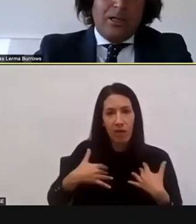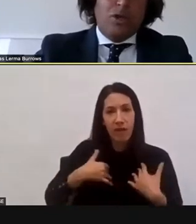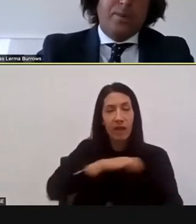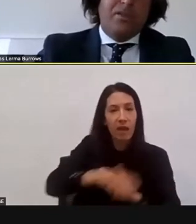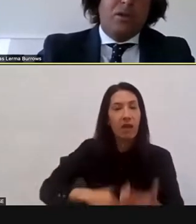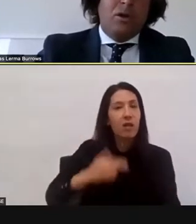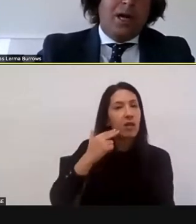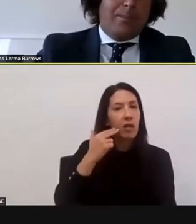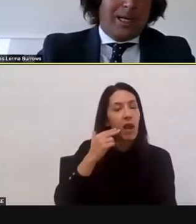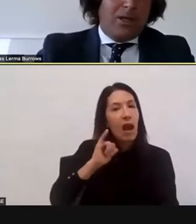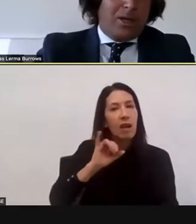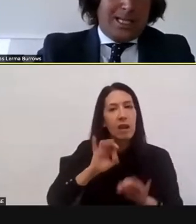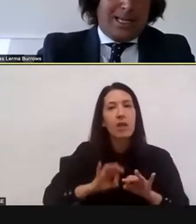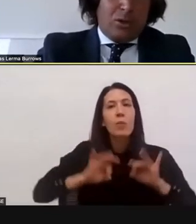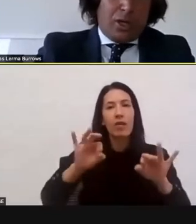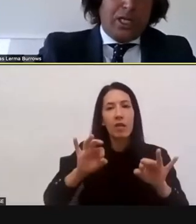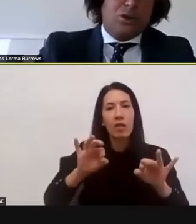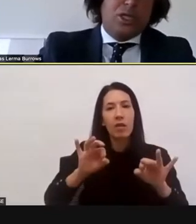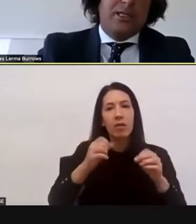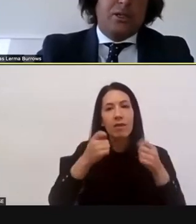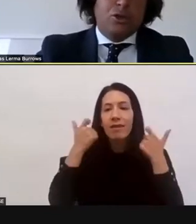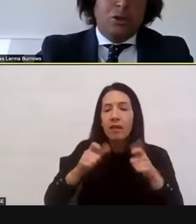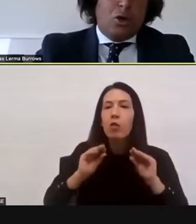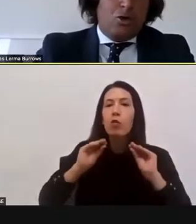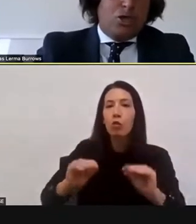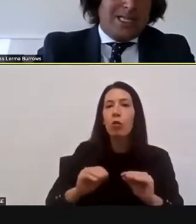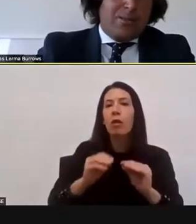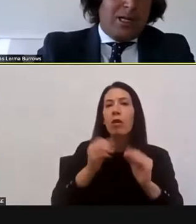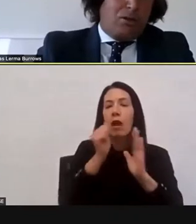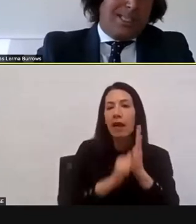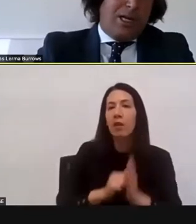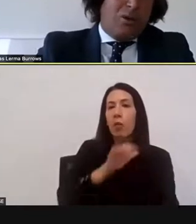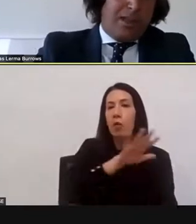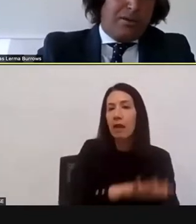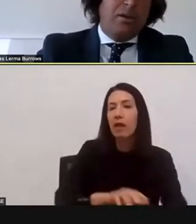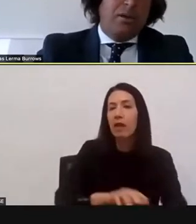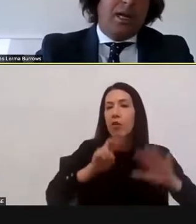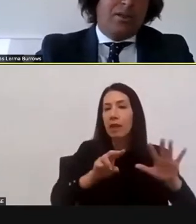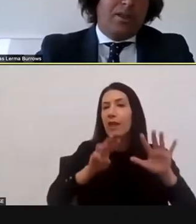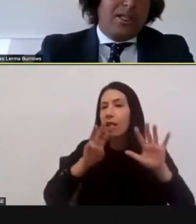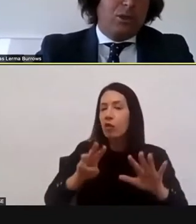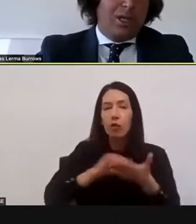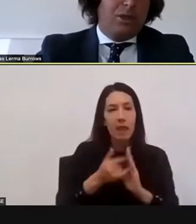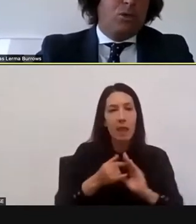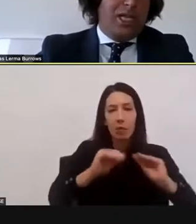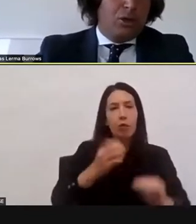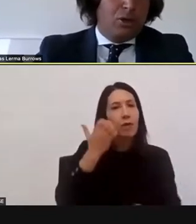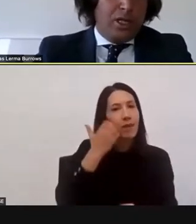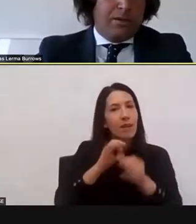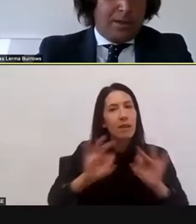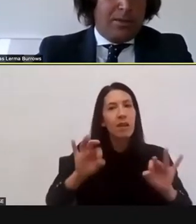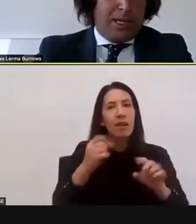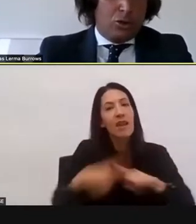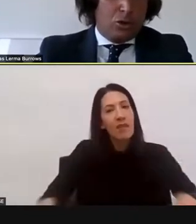tenga un específico apartado, que es el artículo 578, con un sistema de una singularización que lo hace distinto al artículo 510,